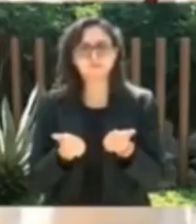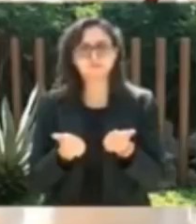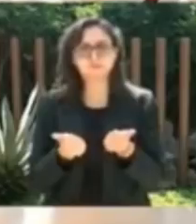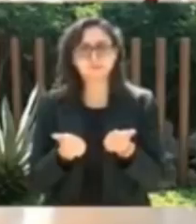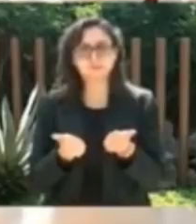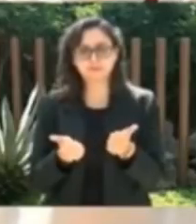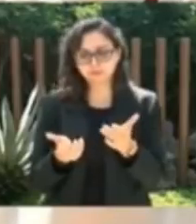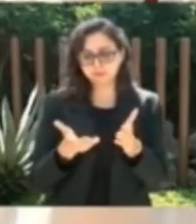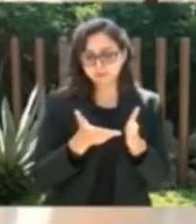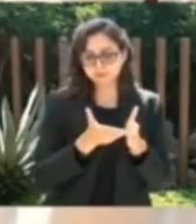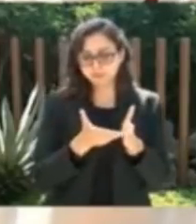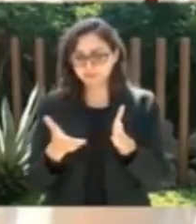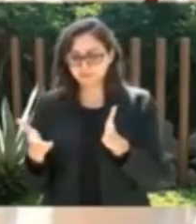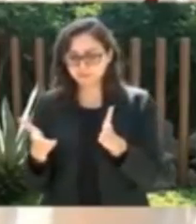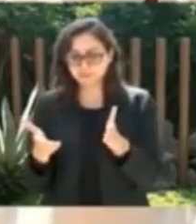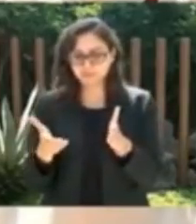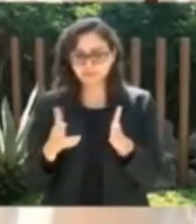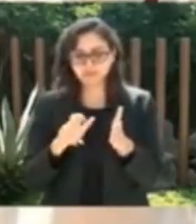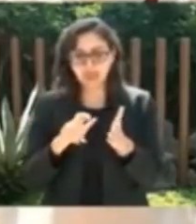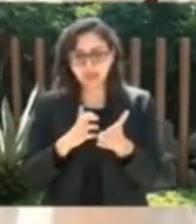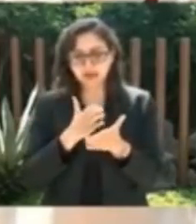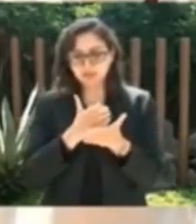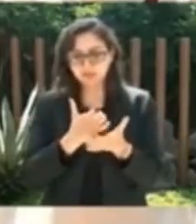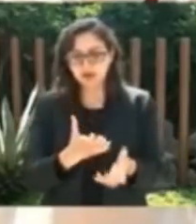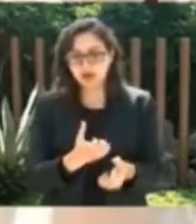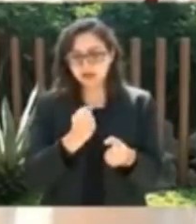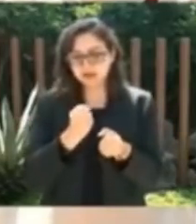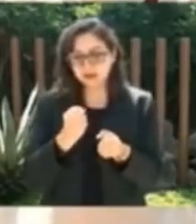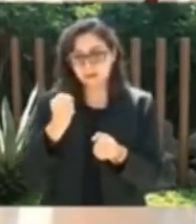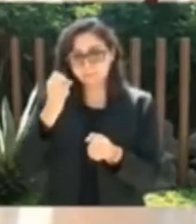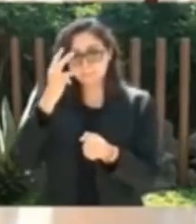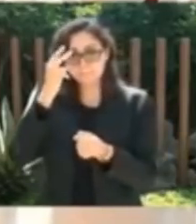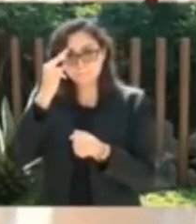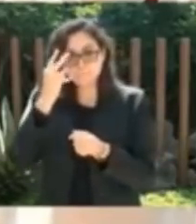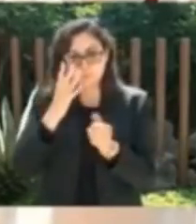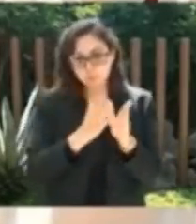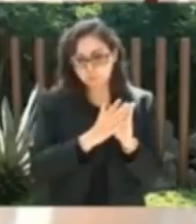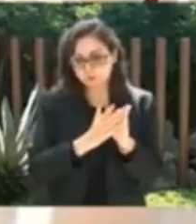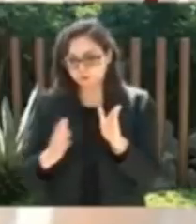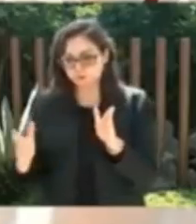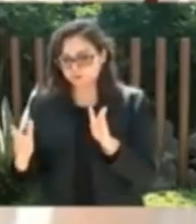ese periodo de la República Restaurada y el Porfiriato, sino para entender